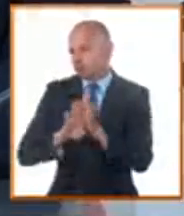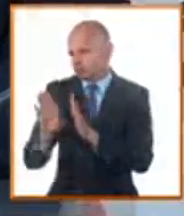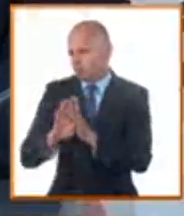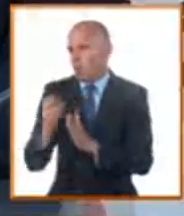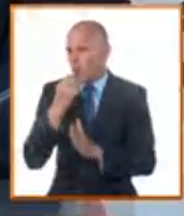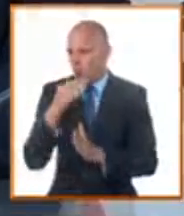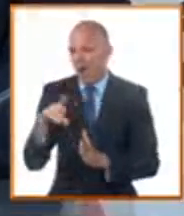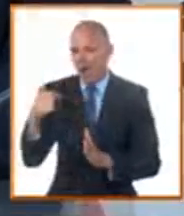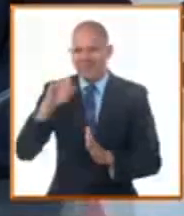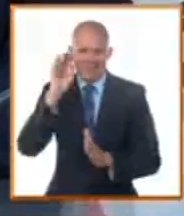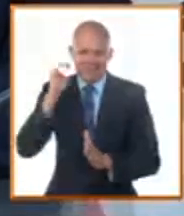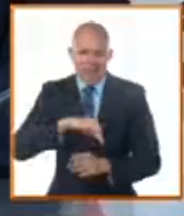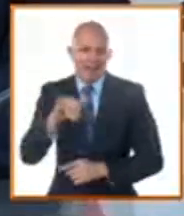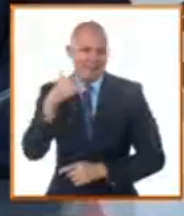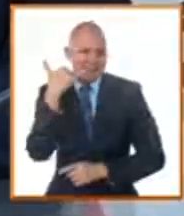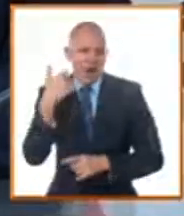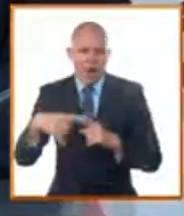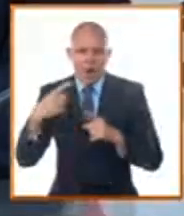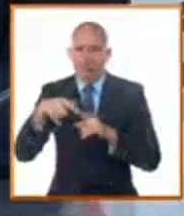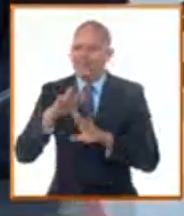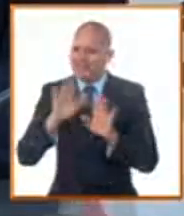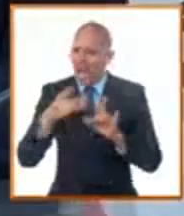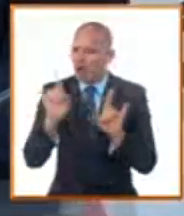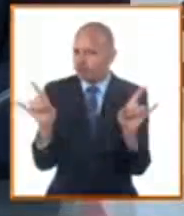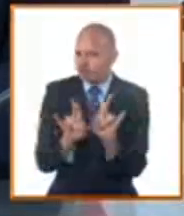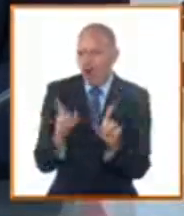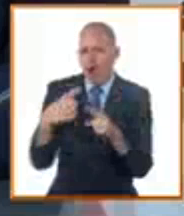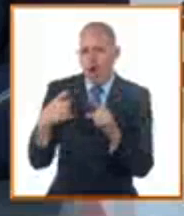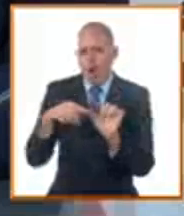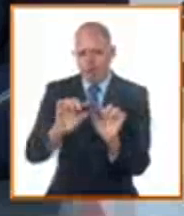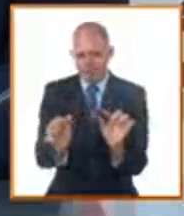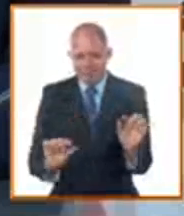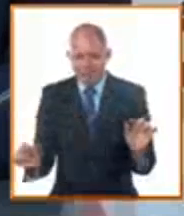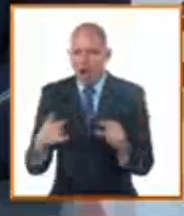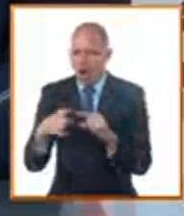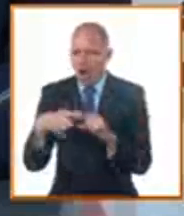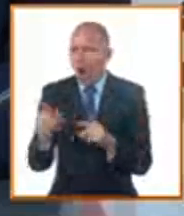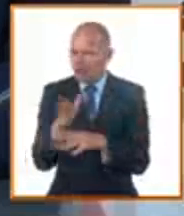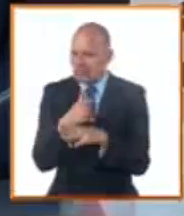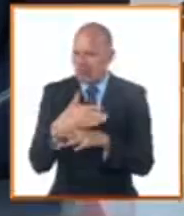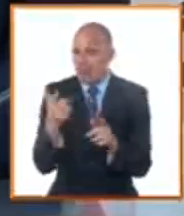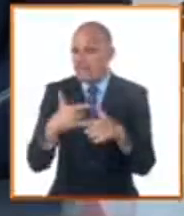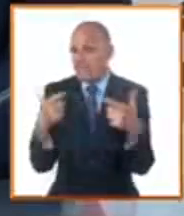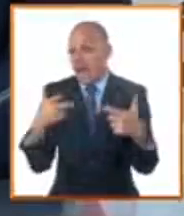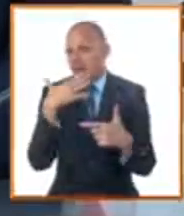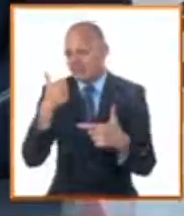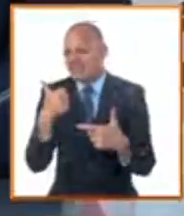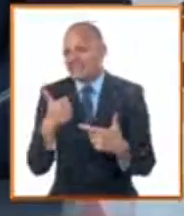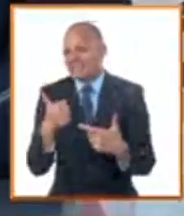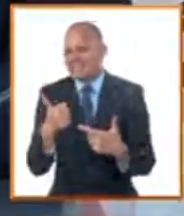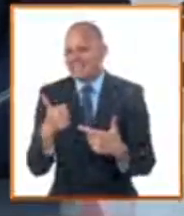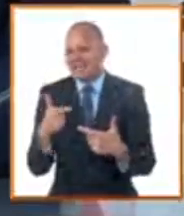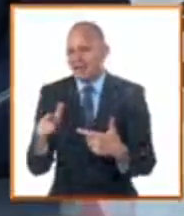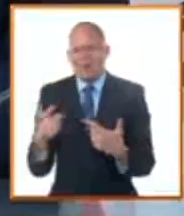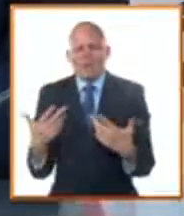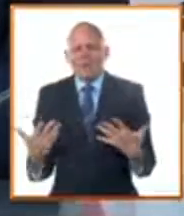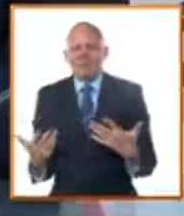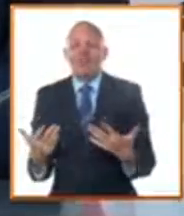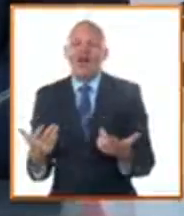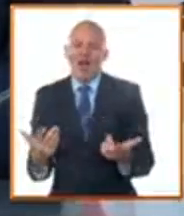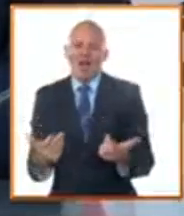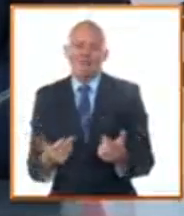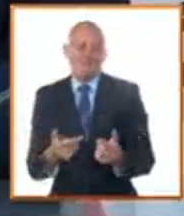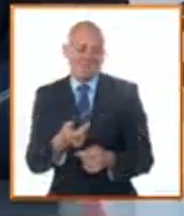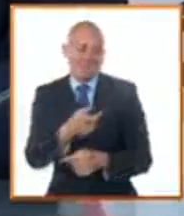creciente del comercio electrónico en el país. Ahora es un tema cultural en el cual yo creo que tenemos que seguir trabajando. Hay